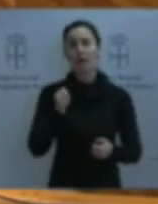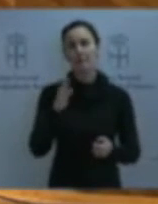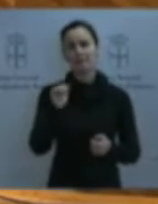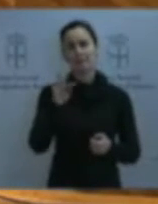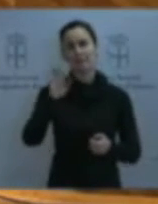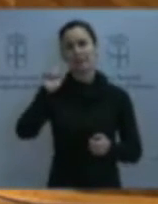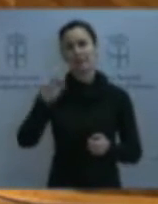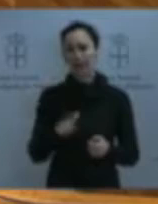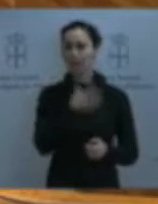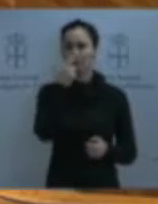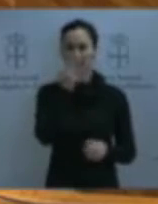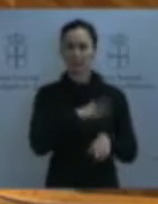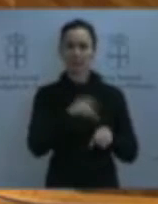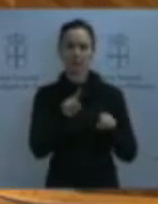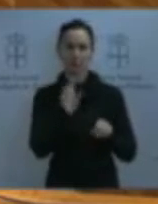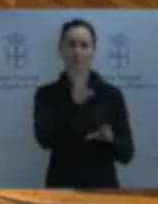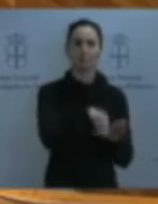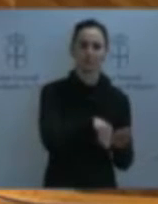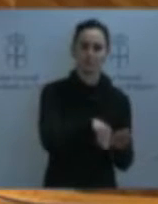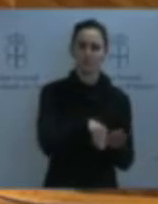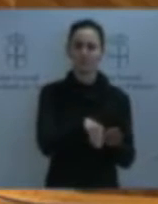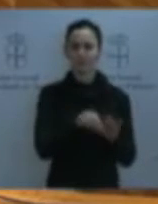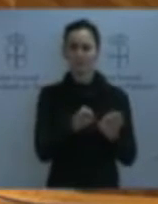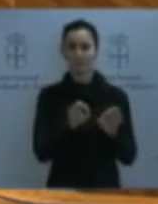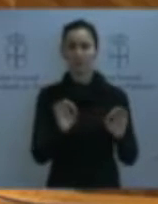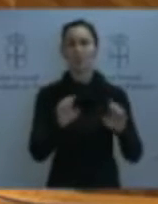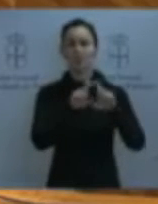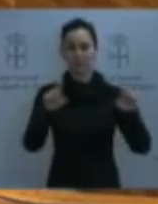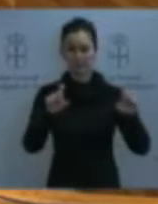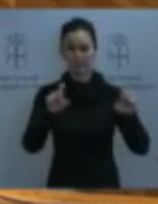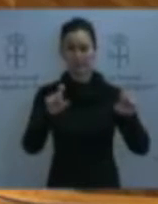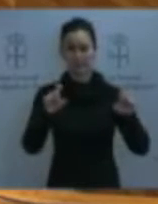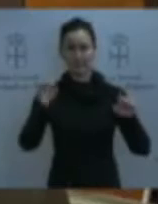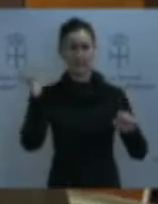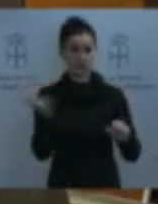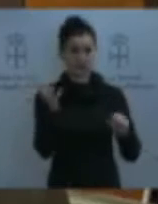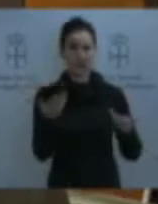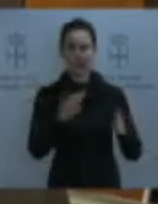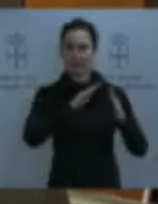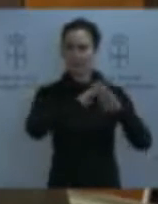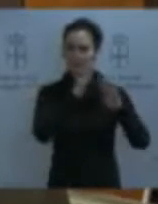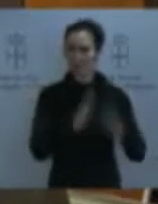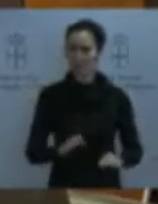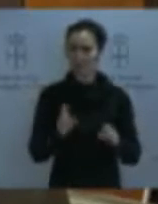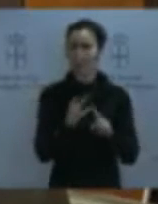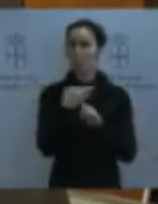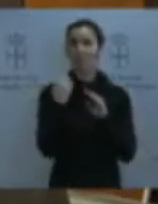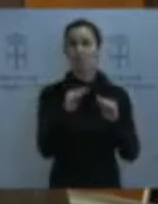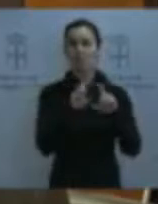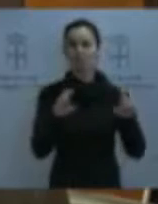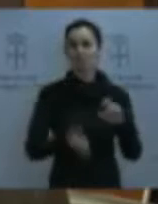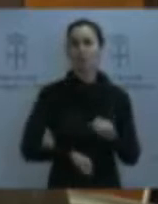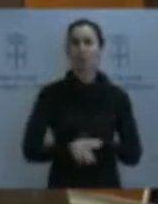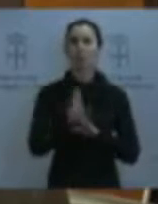Decía usted entonces que el objetivo del Gobierno asturiano era que la solución final a esta situación de la empresa fuera el mantenimiento de la actividad económica, del empleo y de su posición